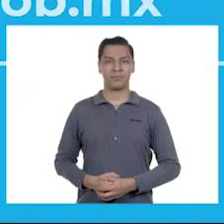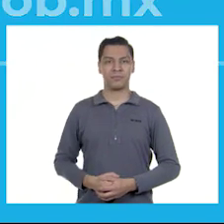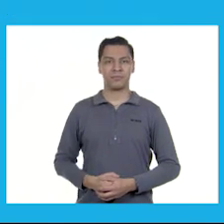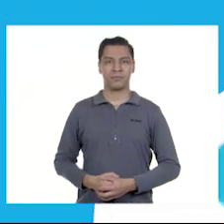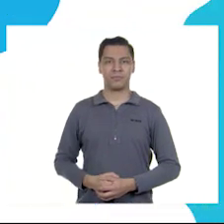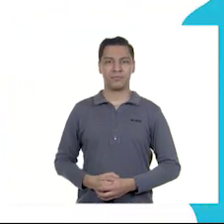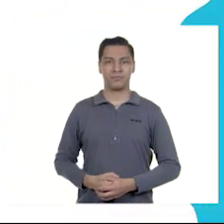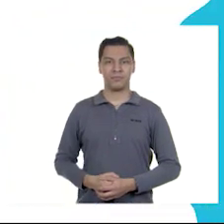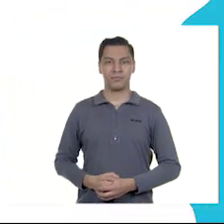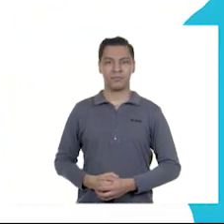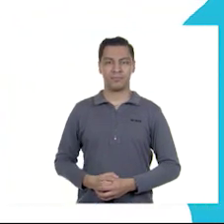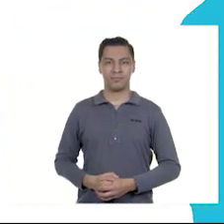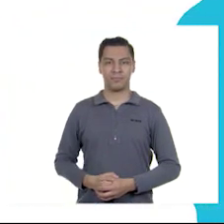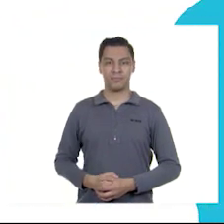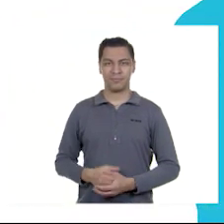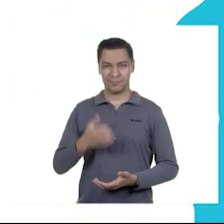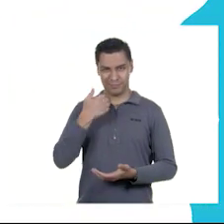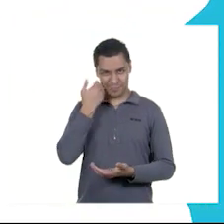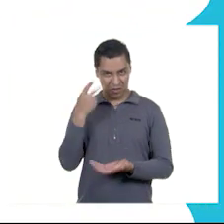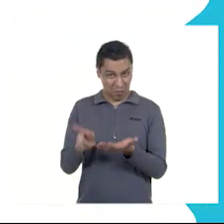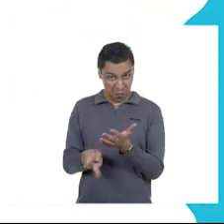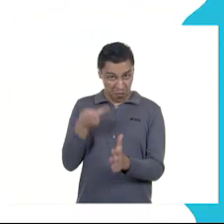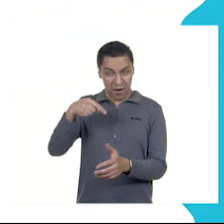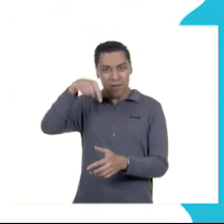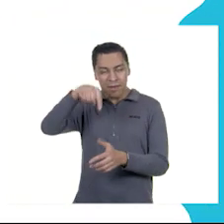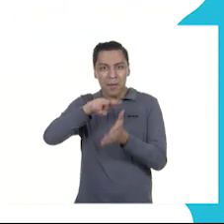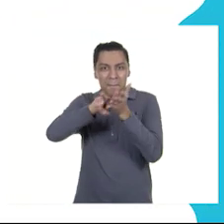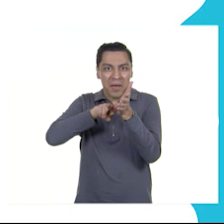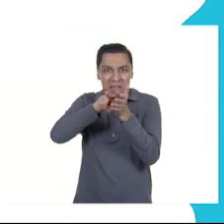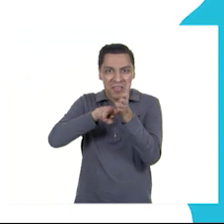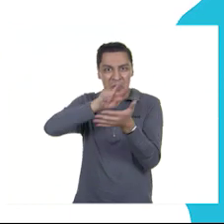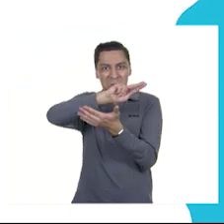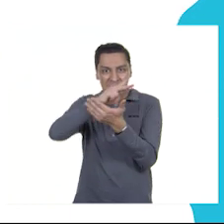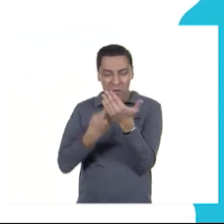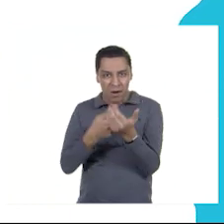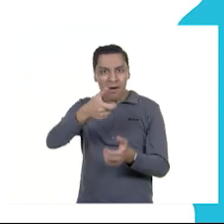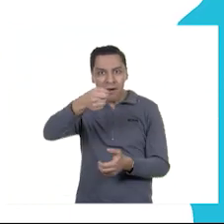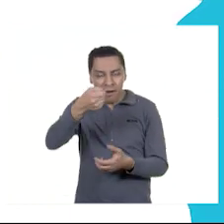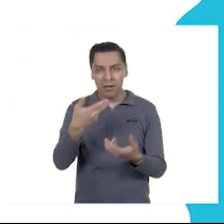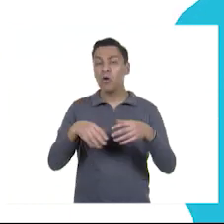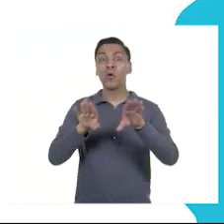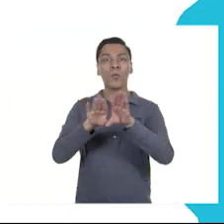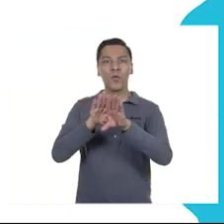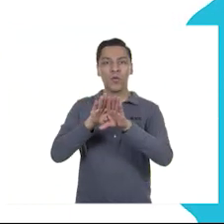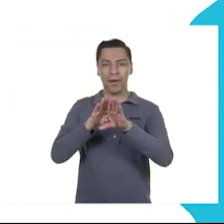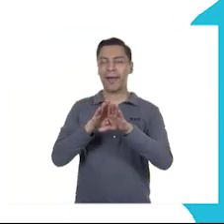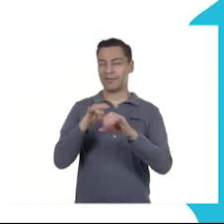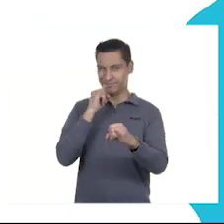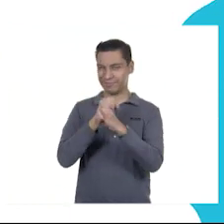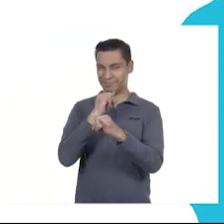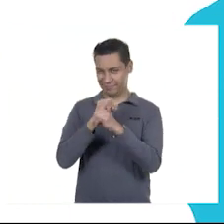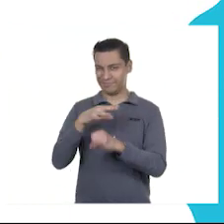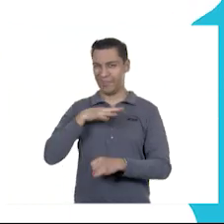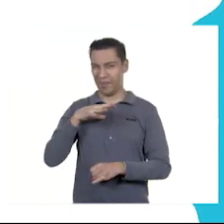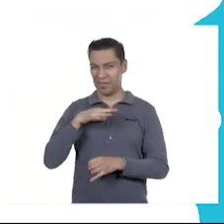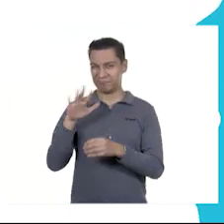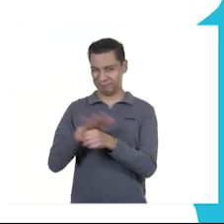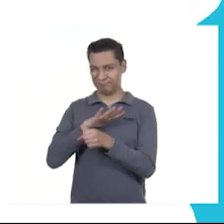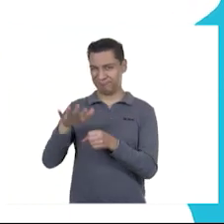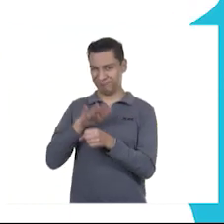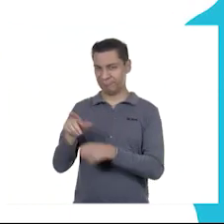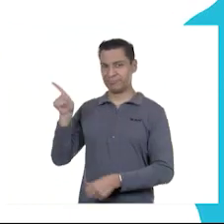conalitech.cep.gob.mx. Si quieres volver a ver los programas de Aprende en Casa 3, los puedes encontrar en la siguiente liga,